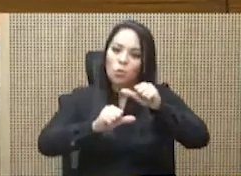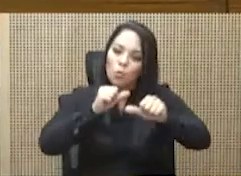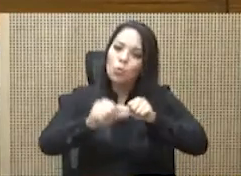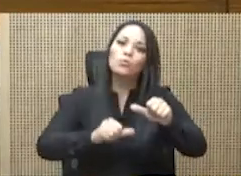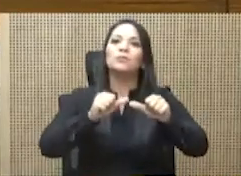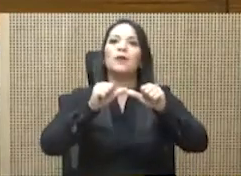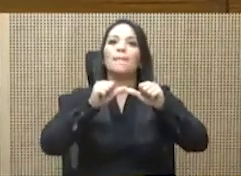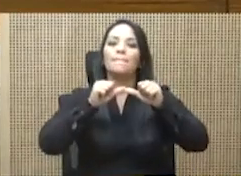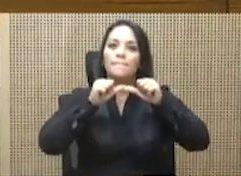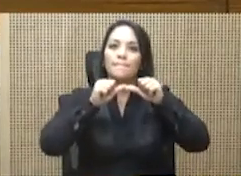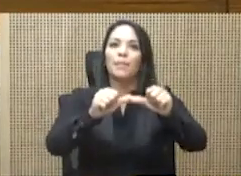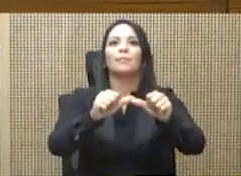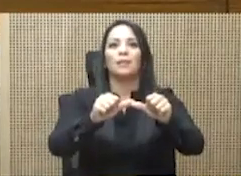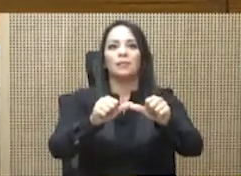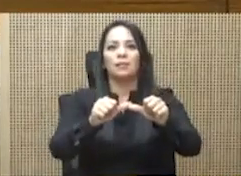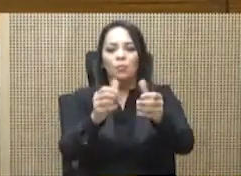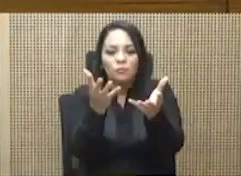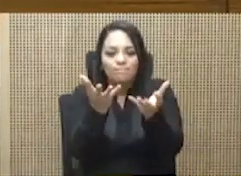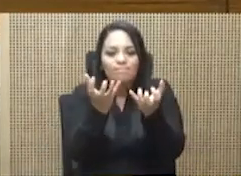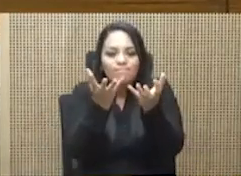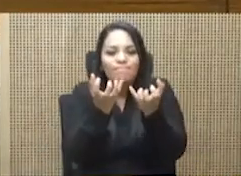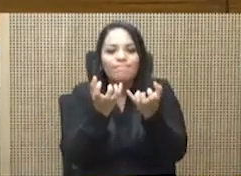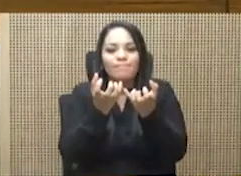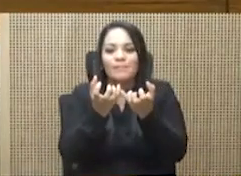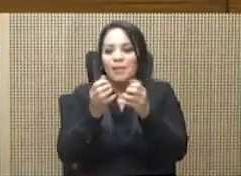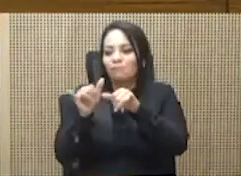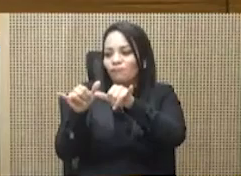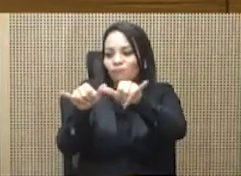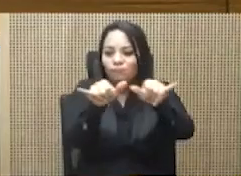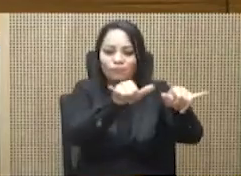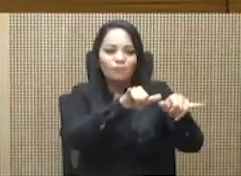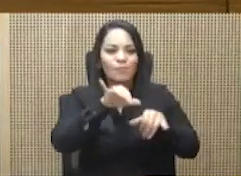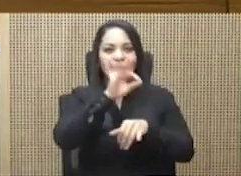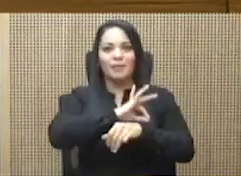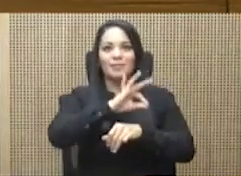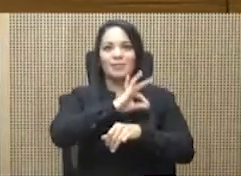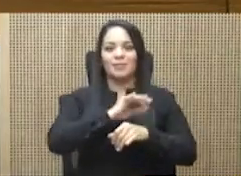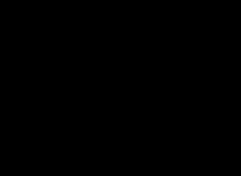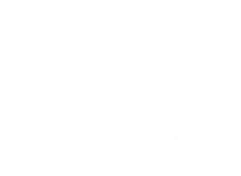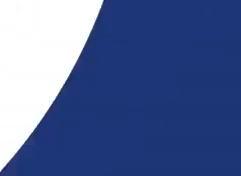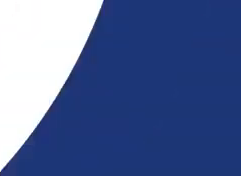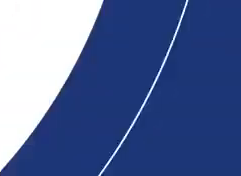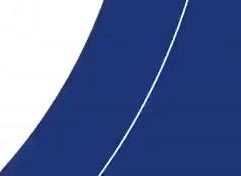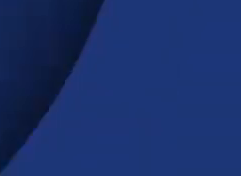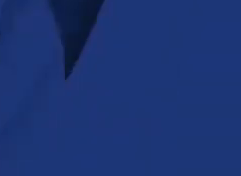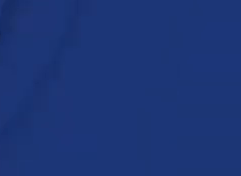del bien común expresado en la voluntad ciudadana.